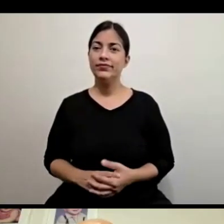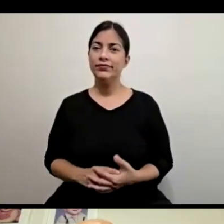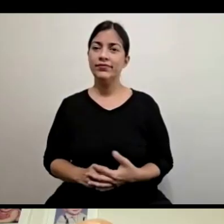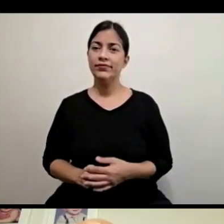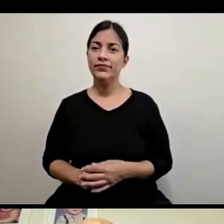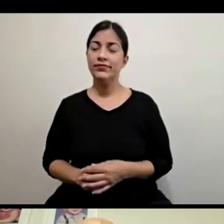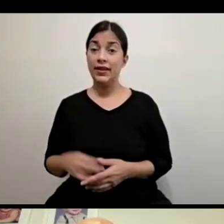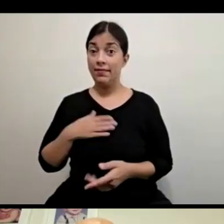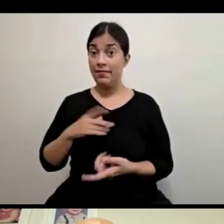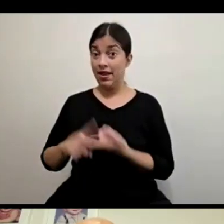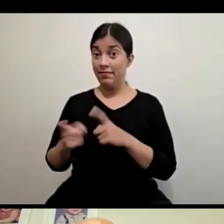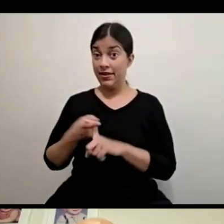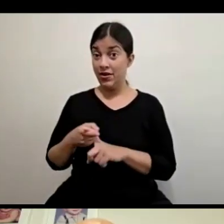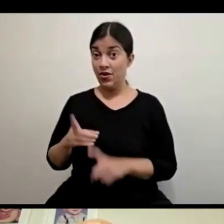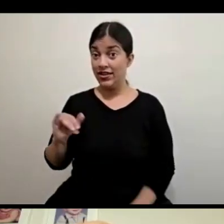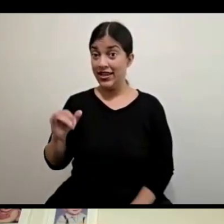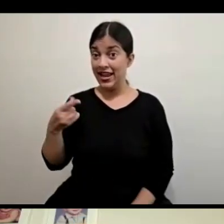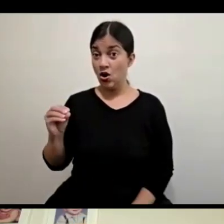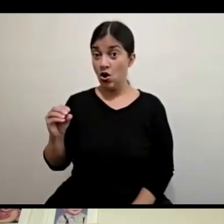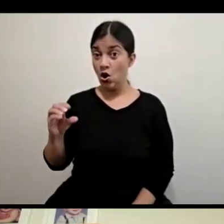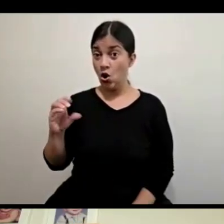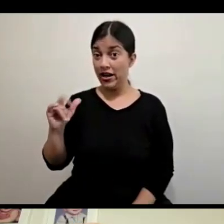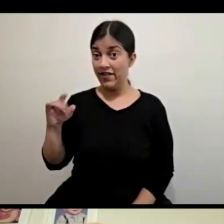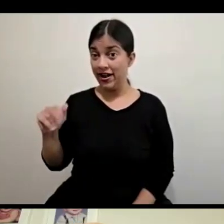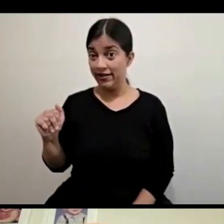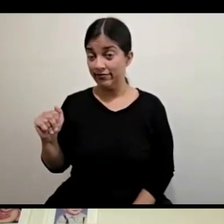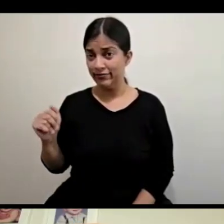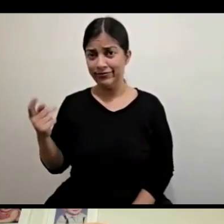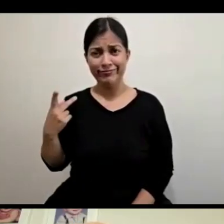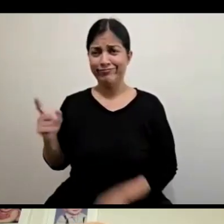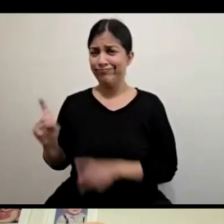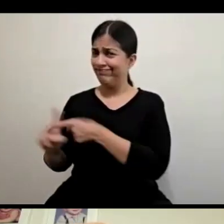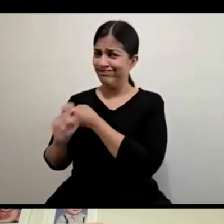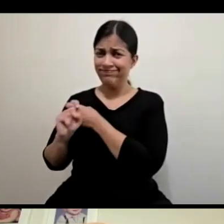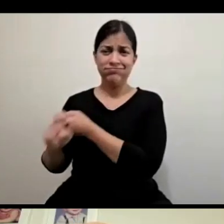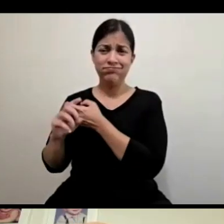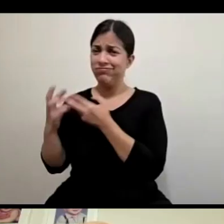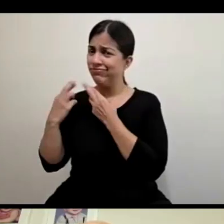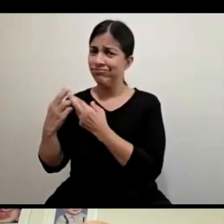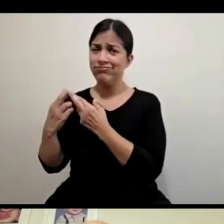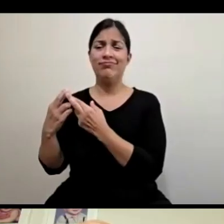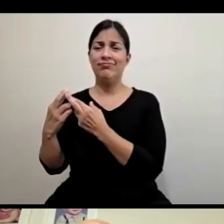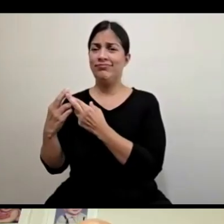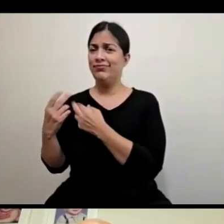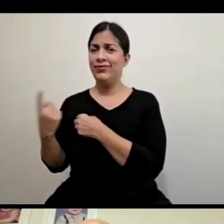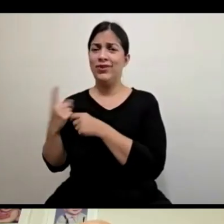Mi amigo Luis Oliva y yo éramos panas, y nos pasábamos, éramos dos